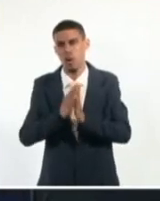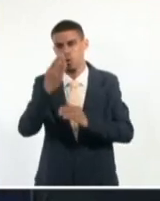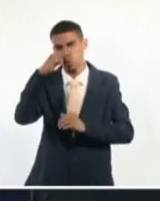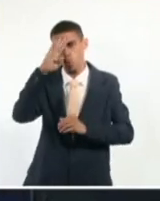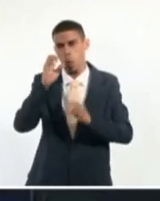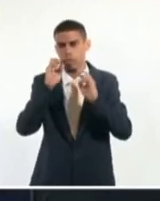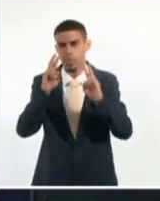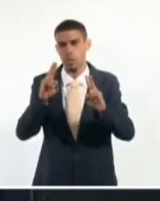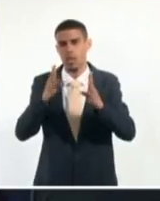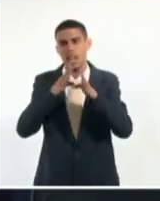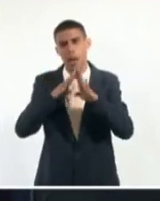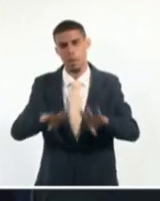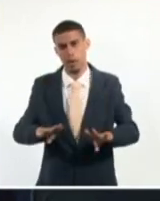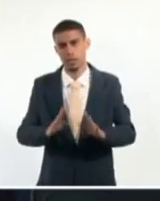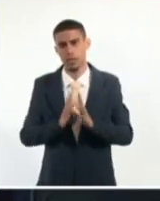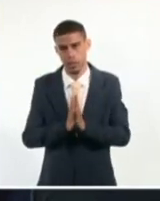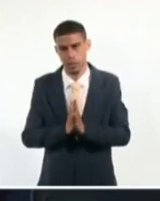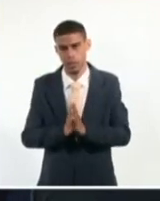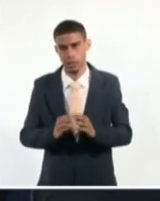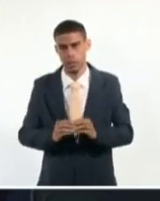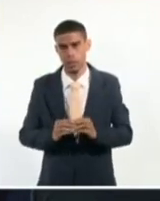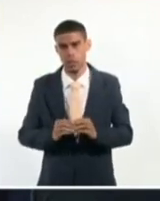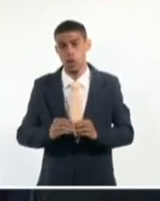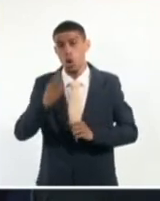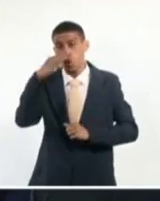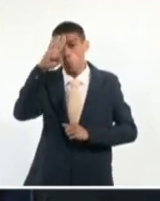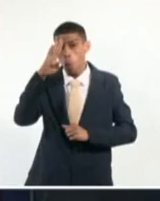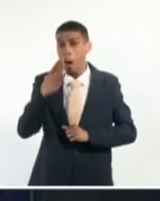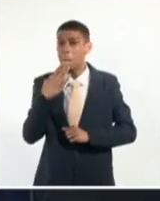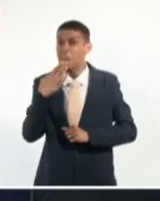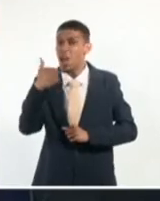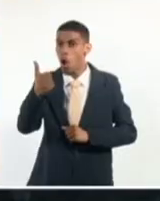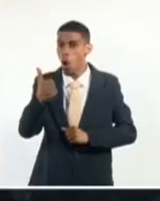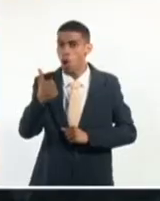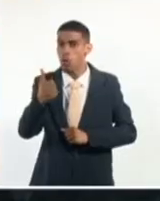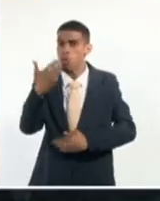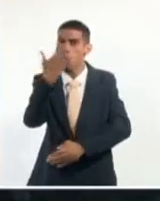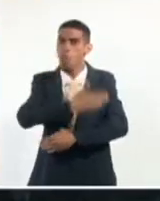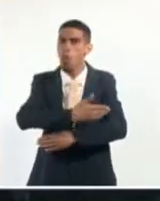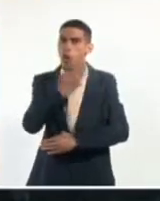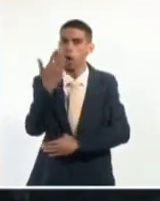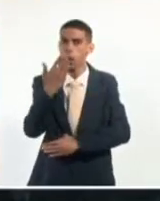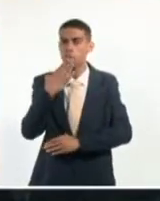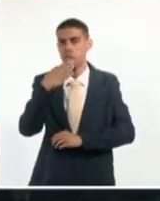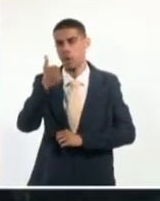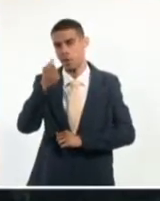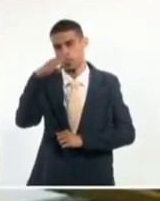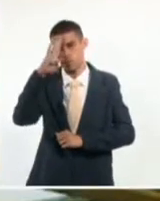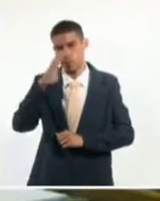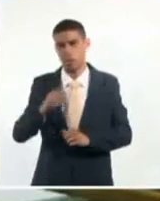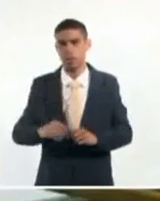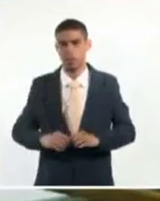paz. Cuba estaría mejor sin bloqueo.